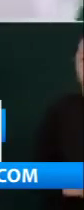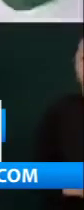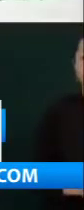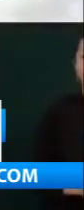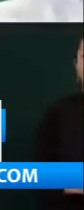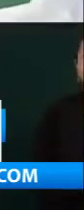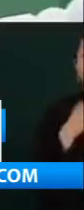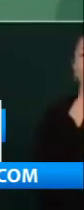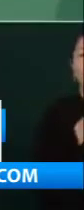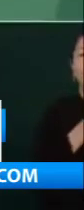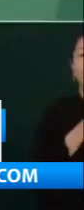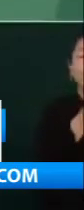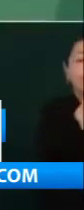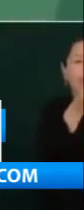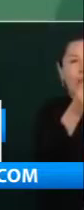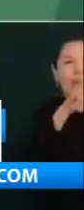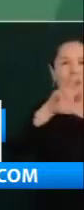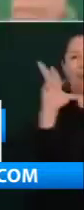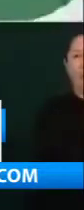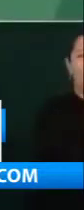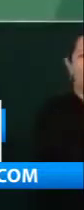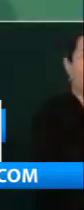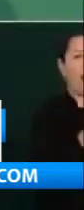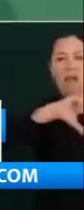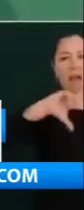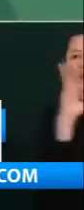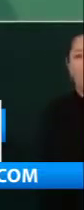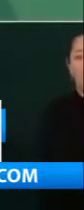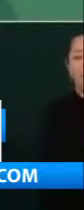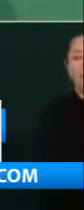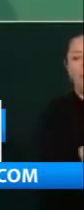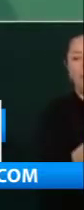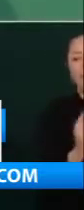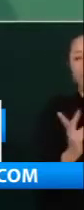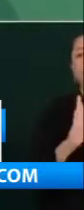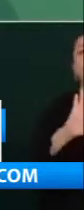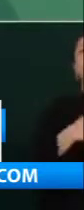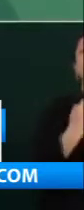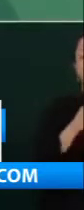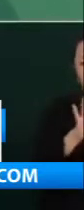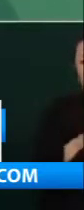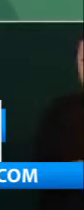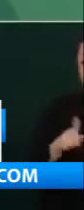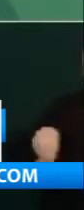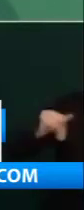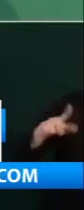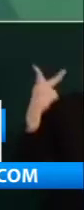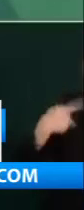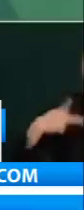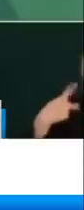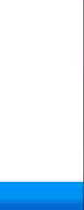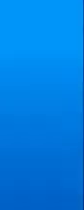los hogares más pobres en comparación con el 18% que se distribuía en 2018 reportó para canal 6 eduardo